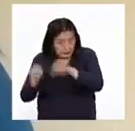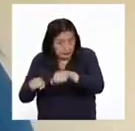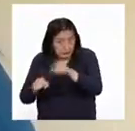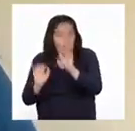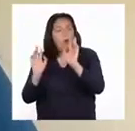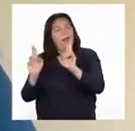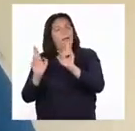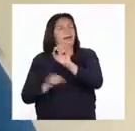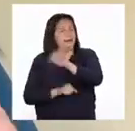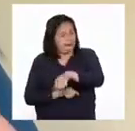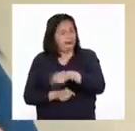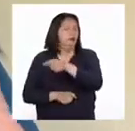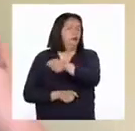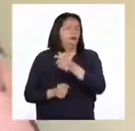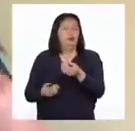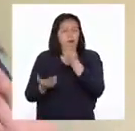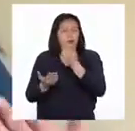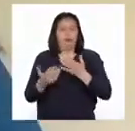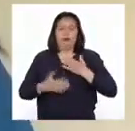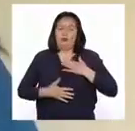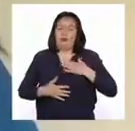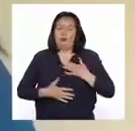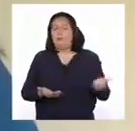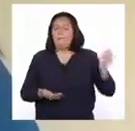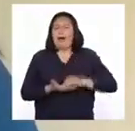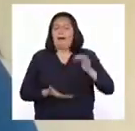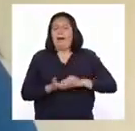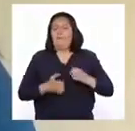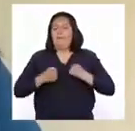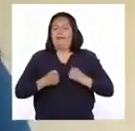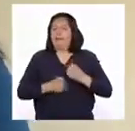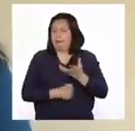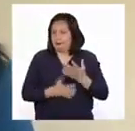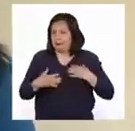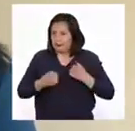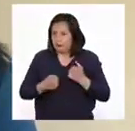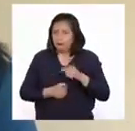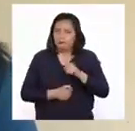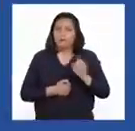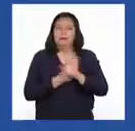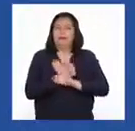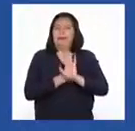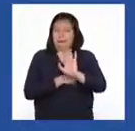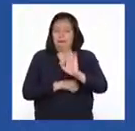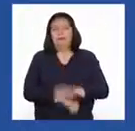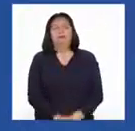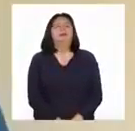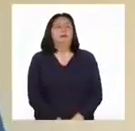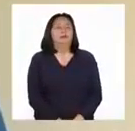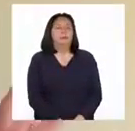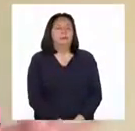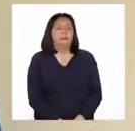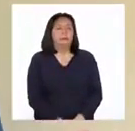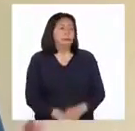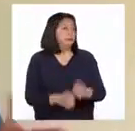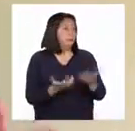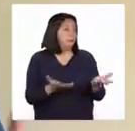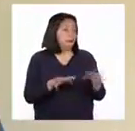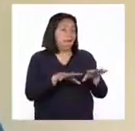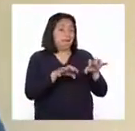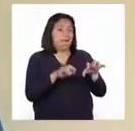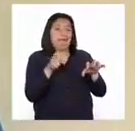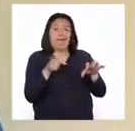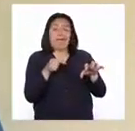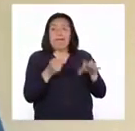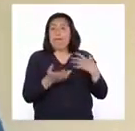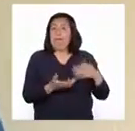que sí, porque de esa forma tu cuerpo estará mucho más saludable. Hay que protegernos. Las heladas